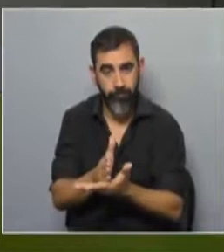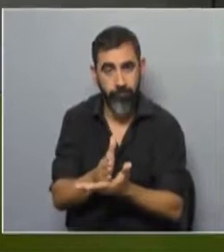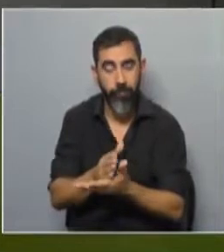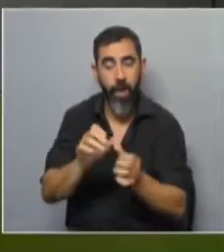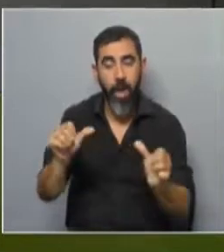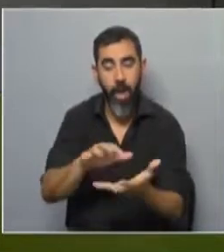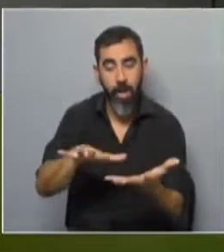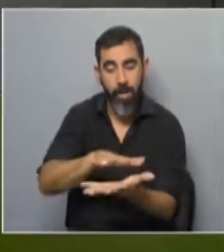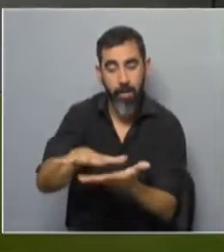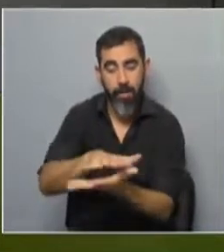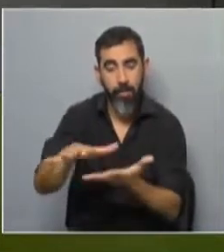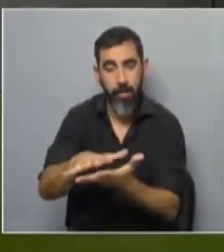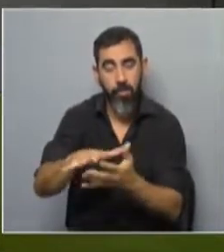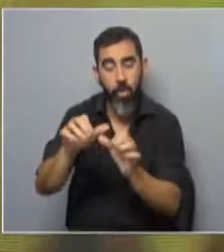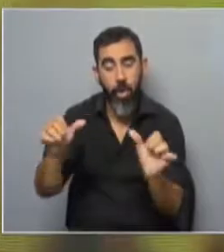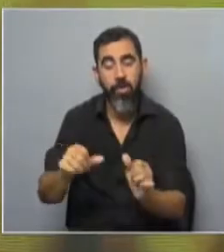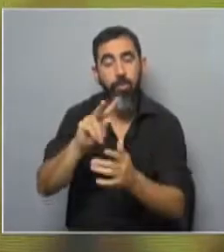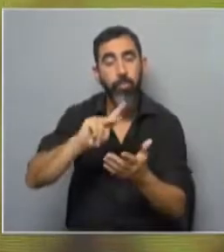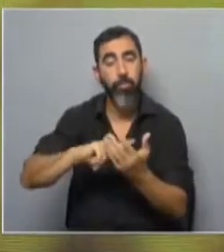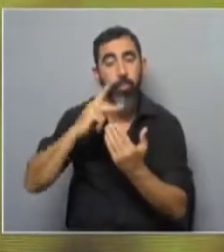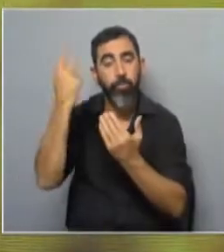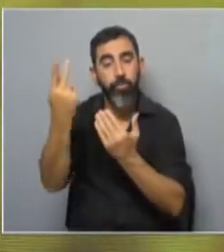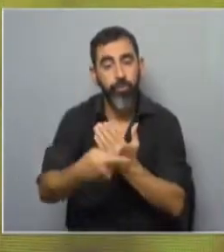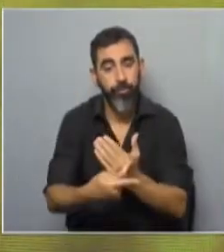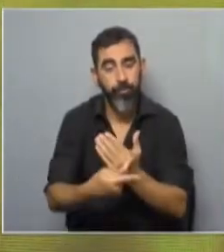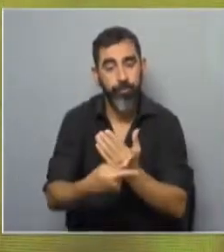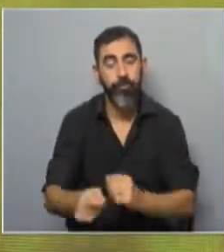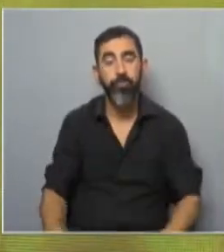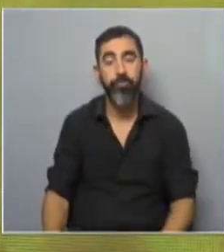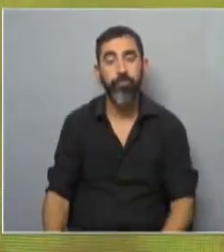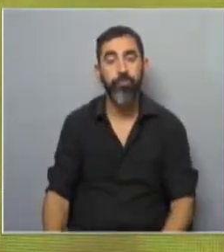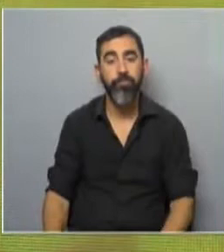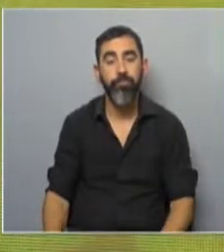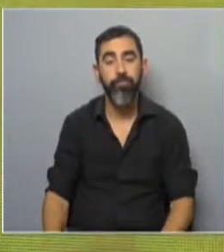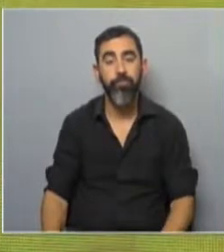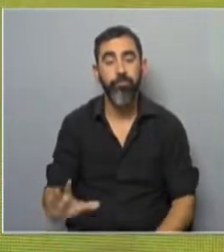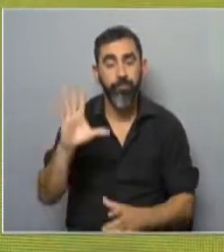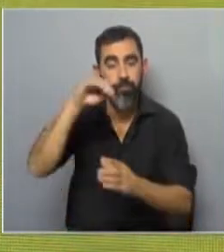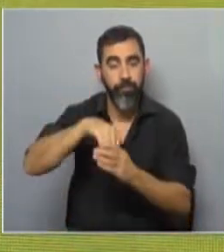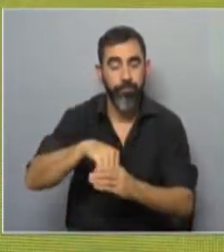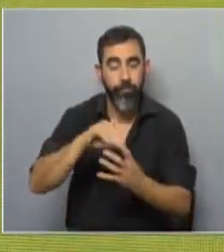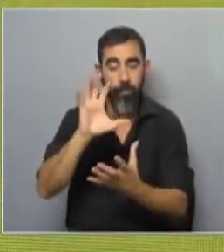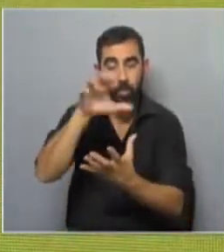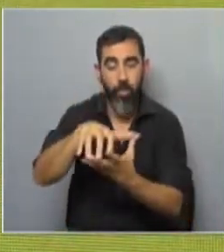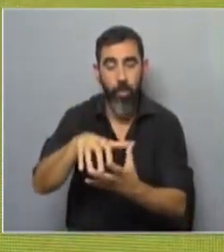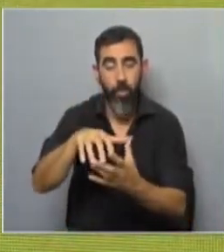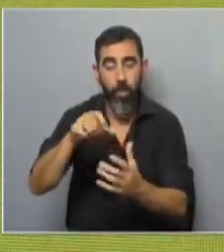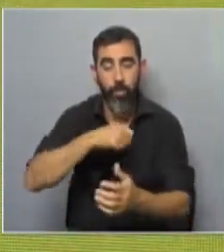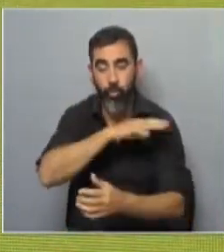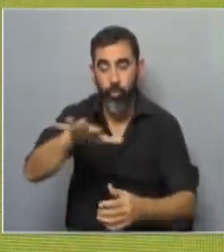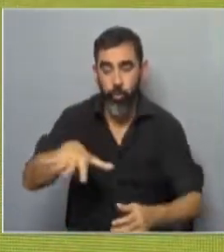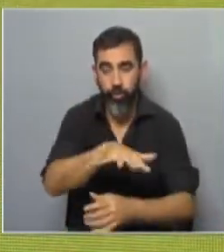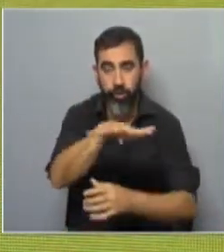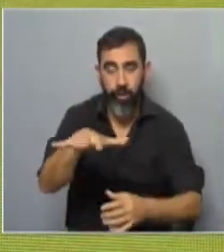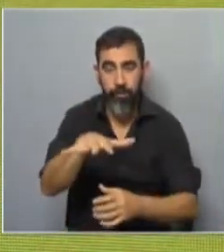un espacio para realizar un proyecto que suele involucrar, bueno, o al centro o a la comunidad. Es